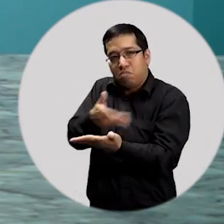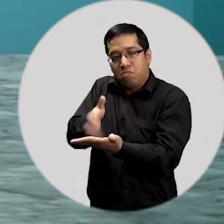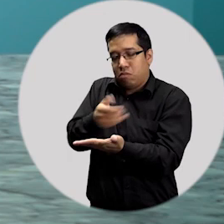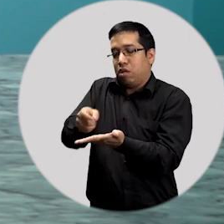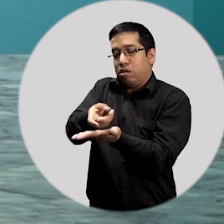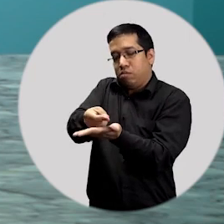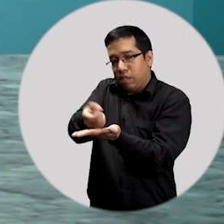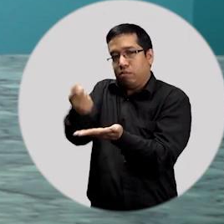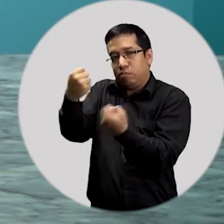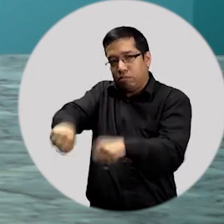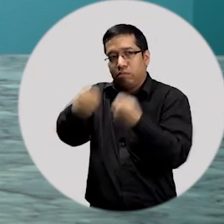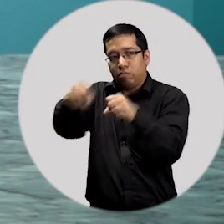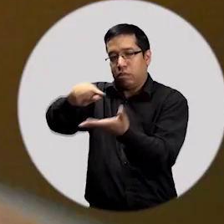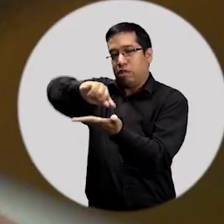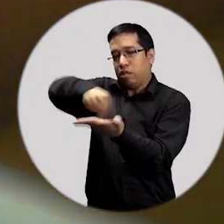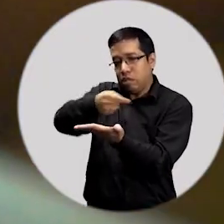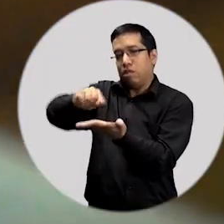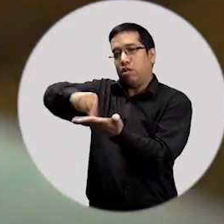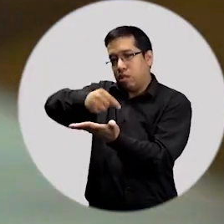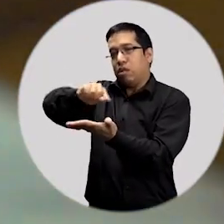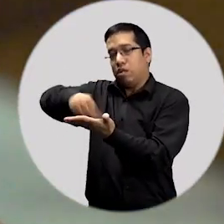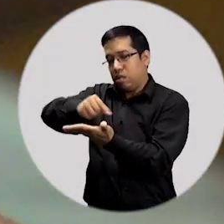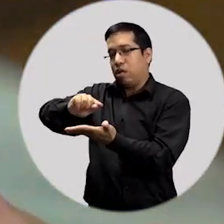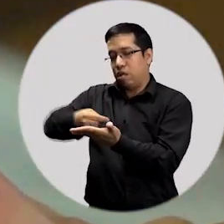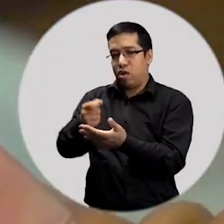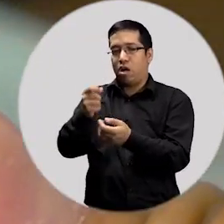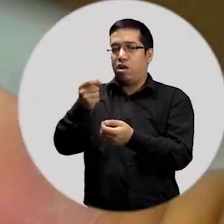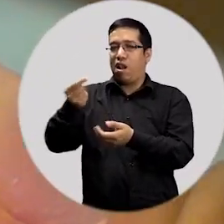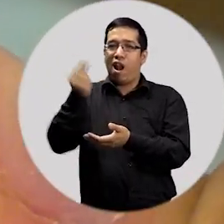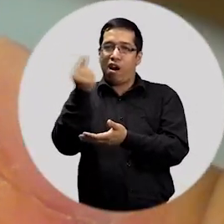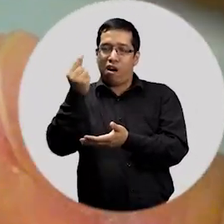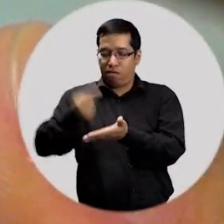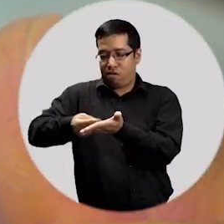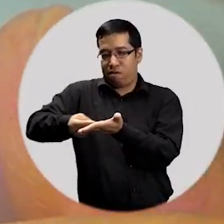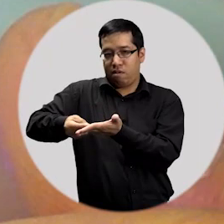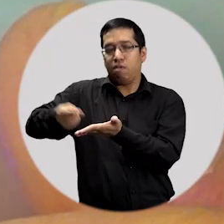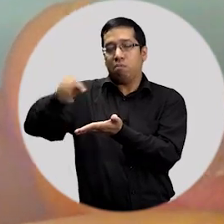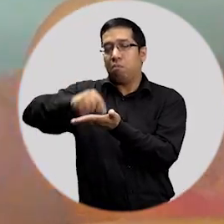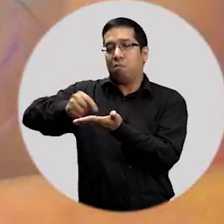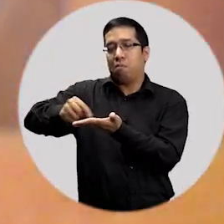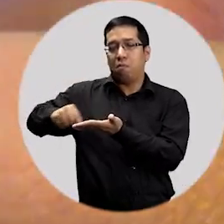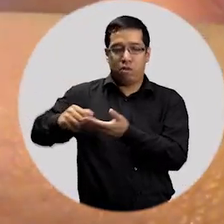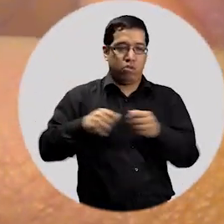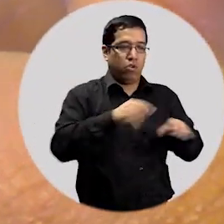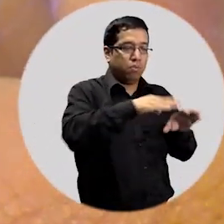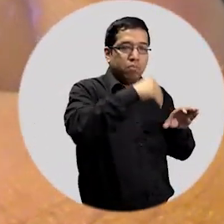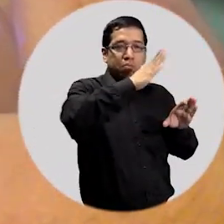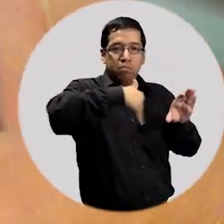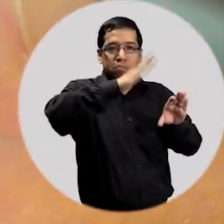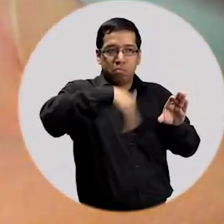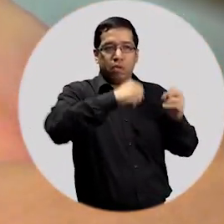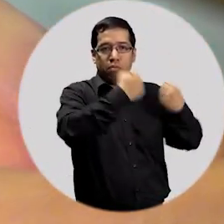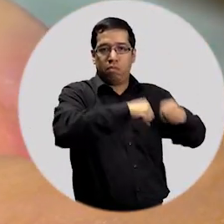monetaria o los medios como para poder hacer. Entonces que estos programas existan es algo muy práctico